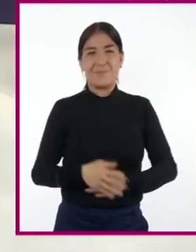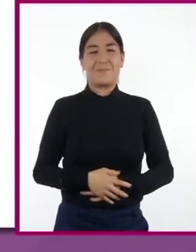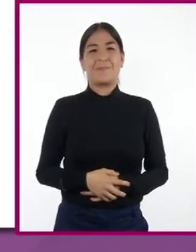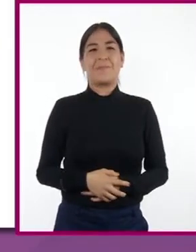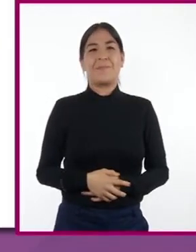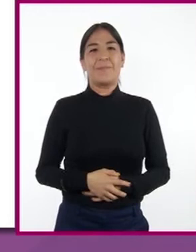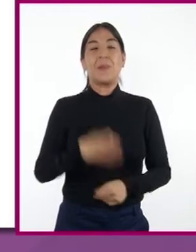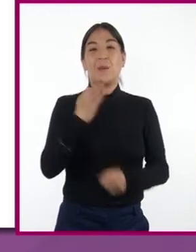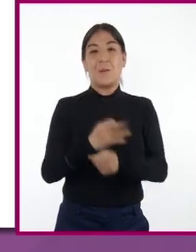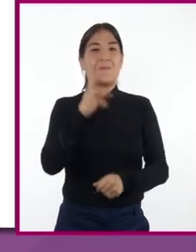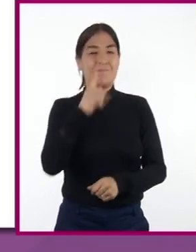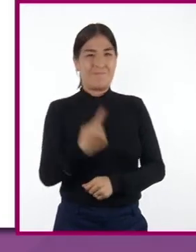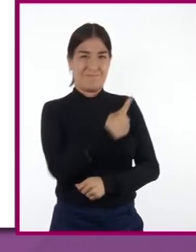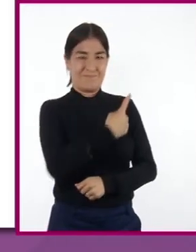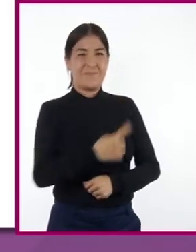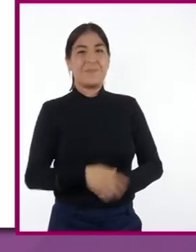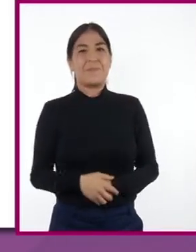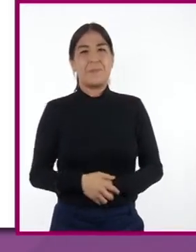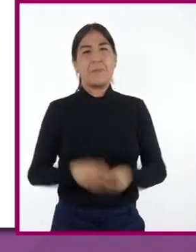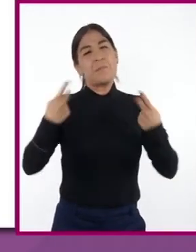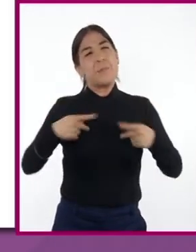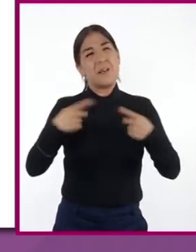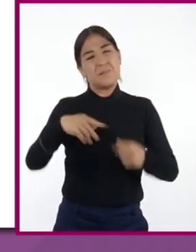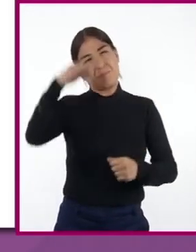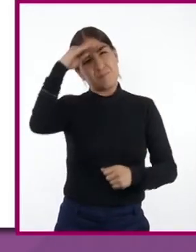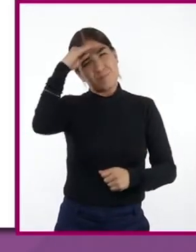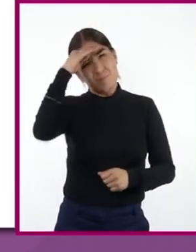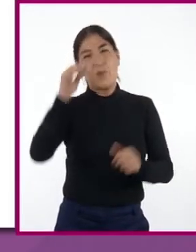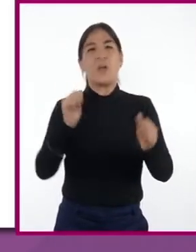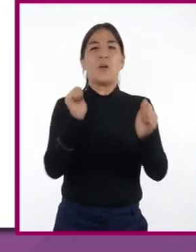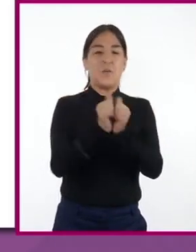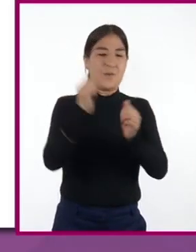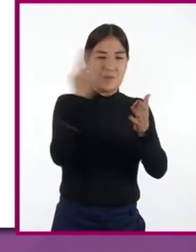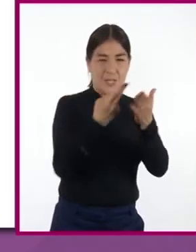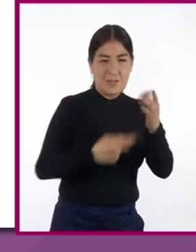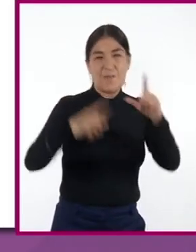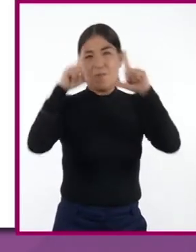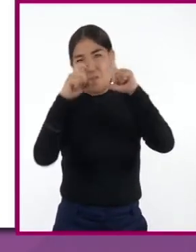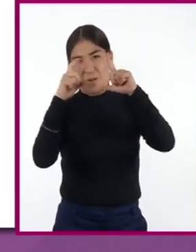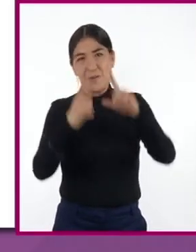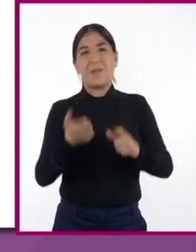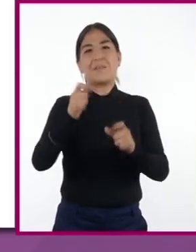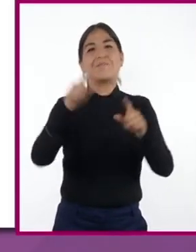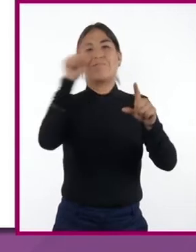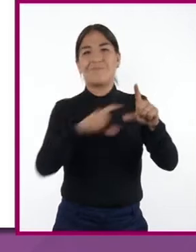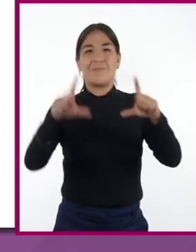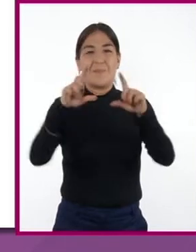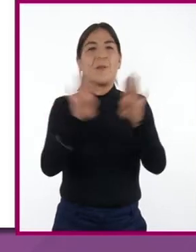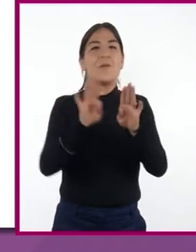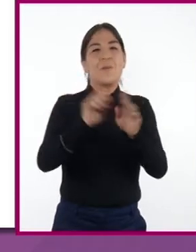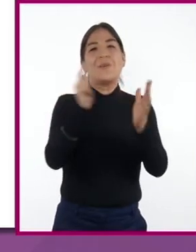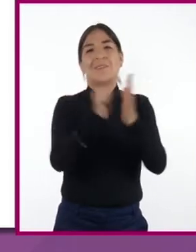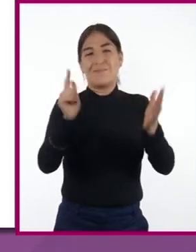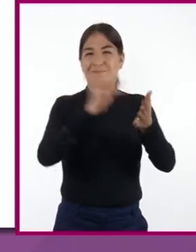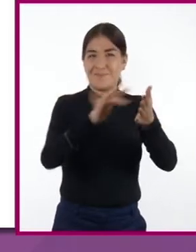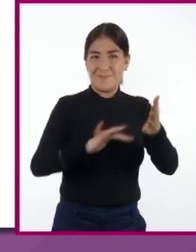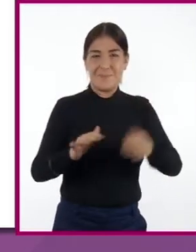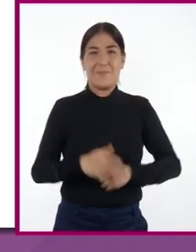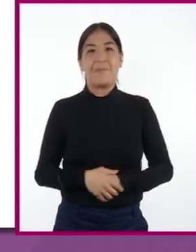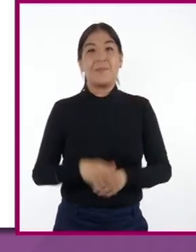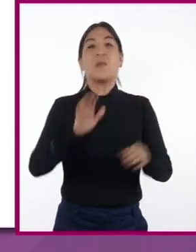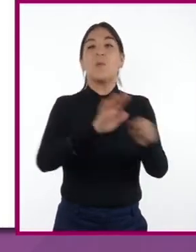Tenemos aquí personas pensando en dibujo y fotografía, un gráfico colorido y la fotografía de un libro de texto.